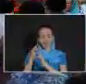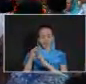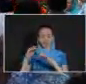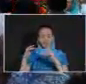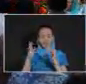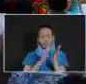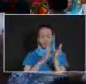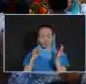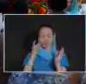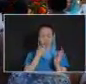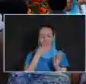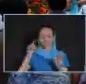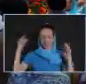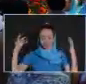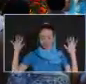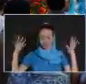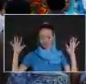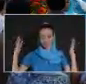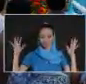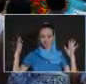Gloria a Dios. Gloria a Dios.